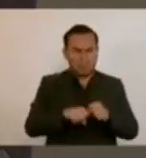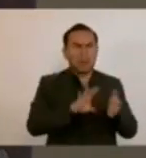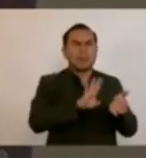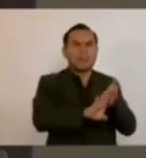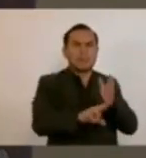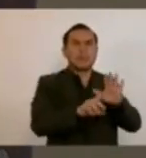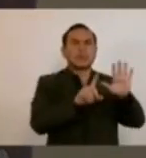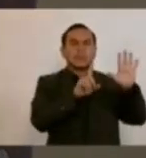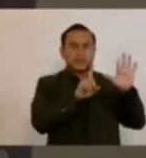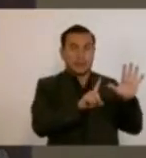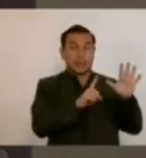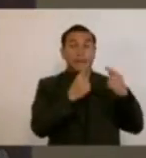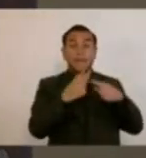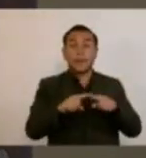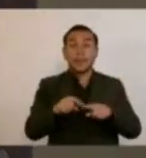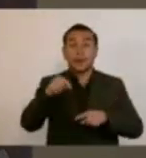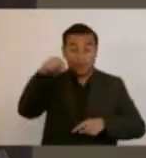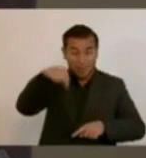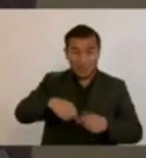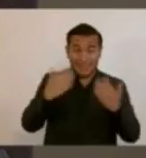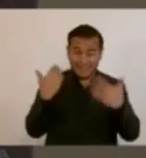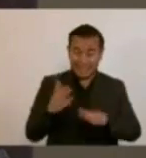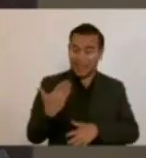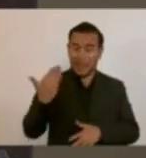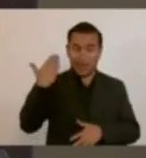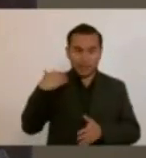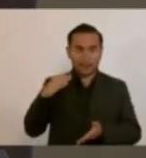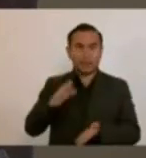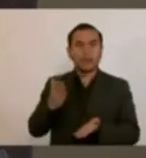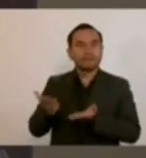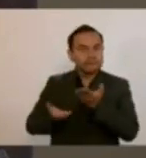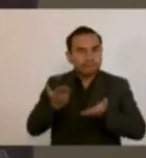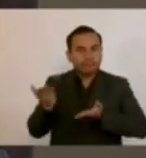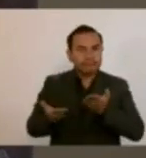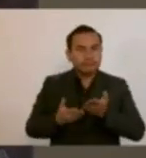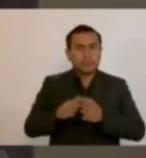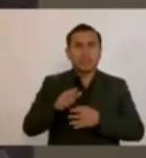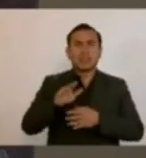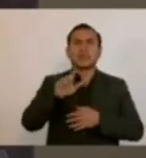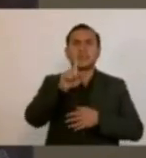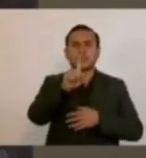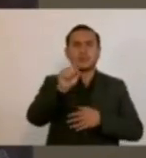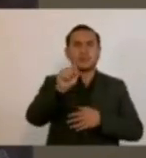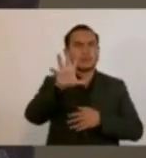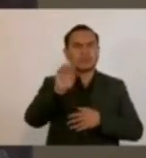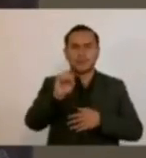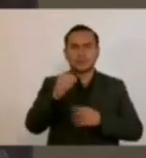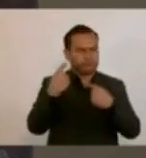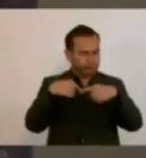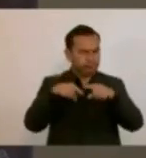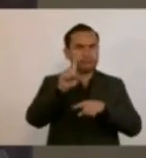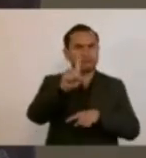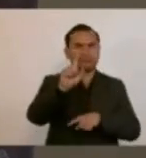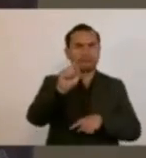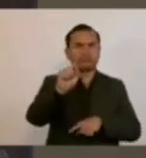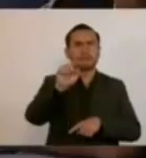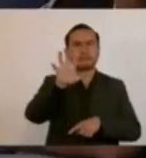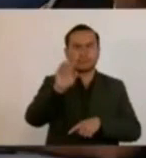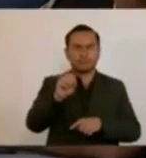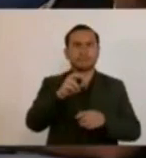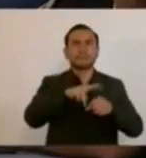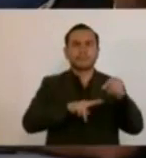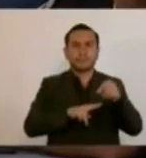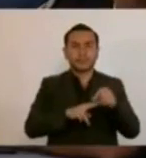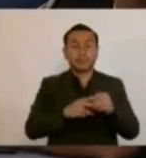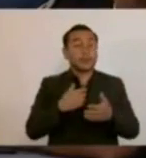no pueden vender los stocks que ya tenían comprados aprovechando. Nadie va a sacar provecho económico de esta pandemia, más de lo que la gente le